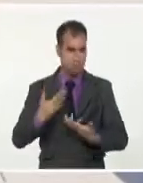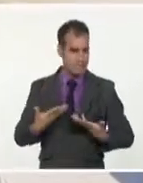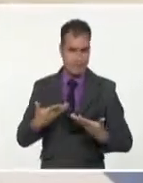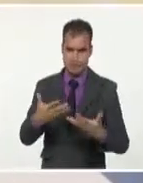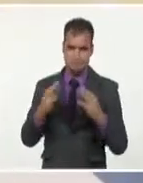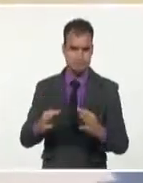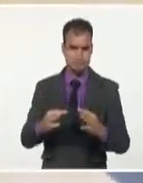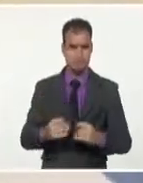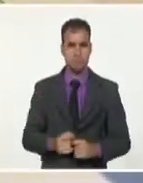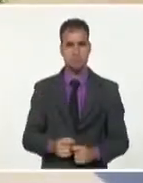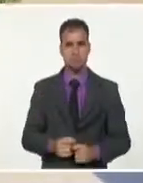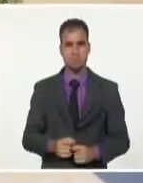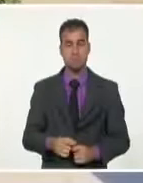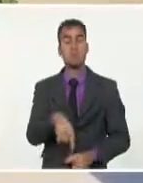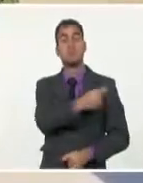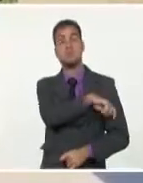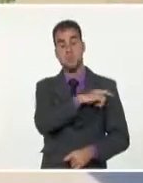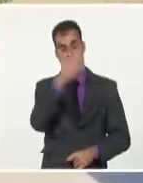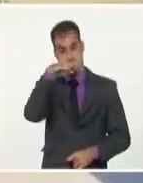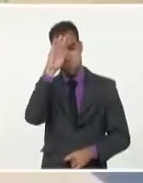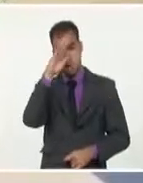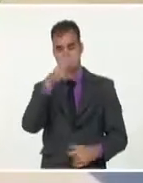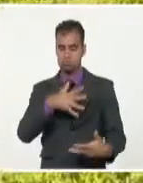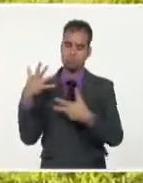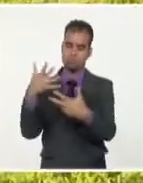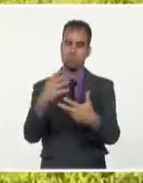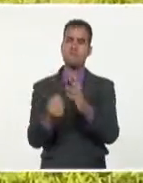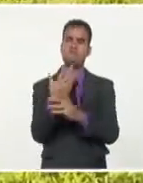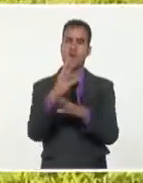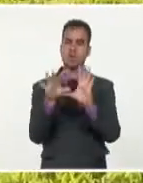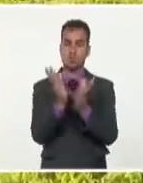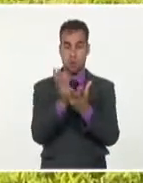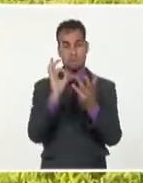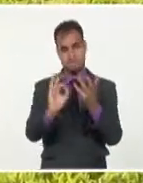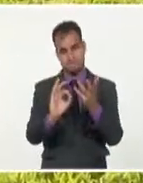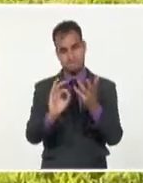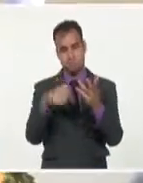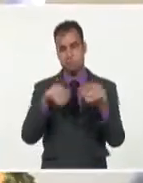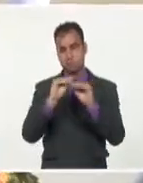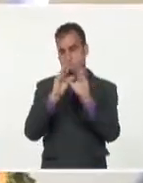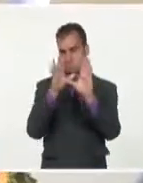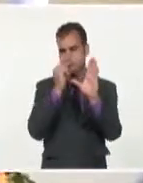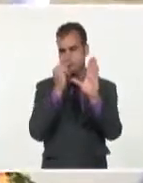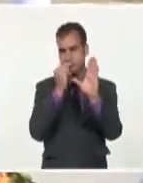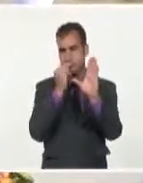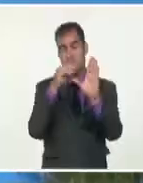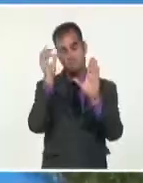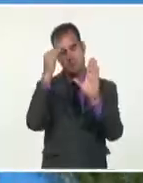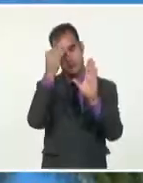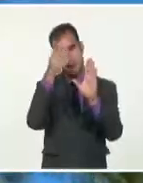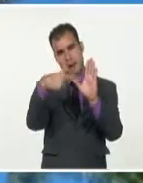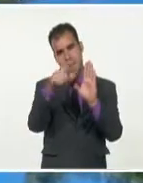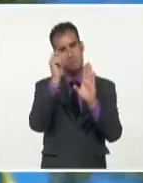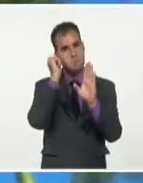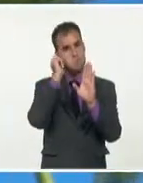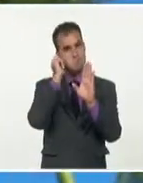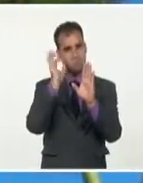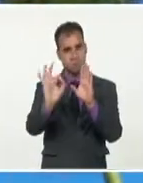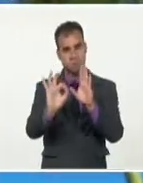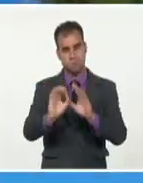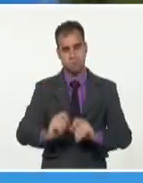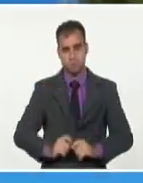nombre del pueblo cubano estuvo al amanecer de este quinto mes del año para reverenciar a la madre del linaje de los Maceo. ¿Qué santidad y